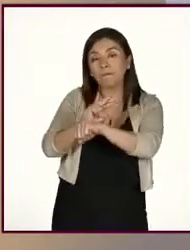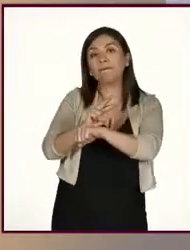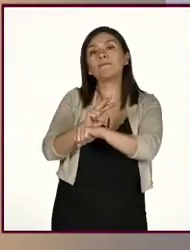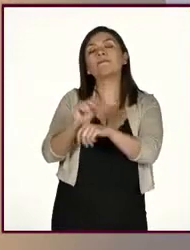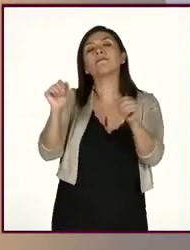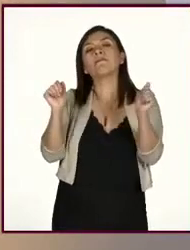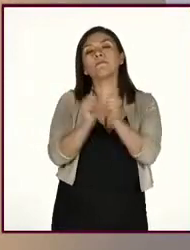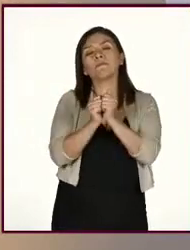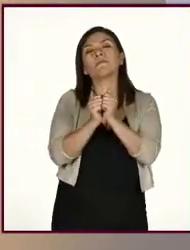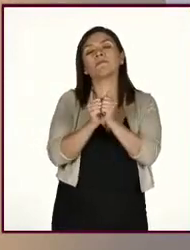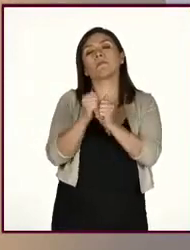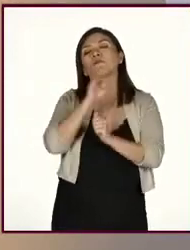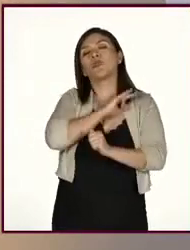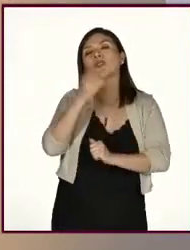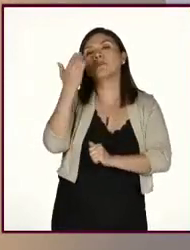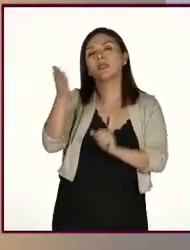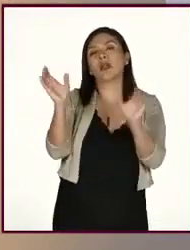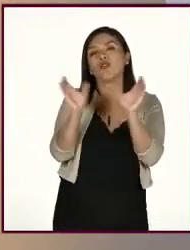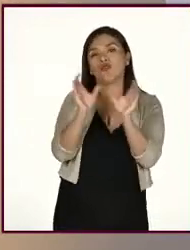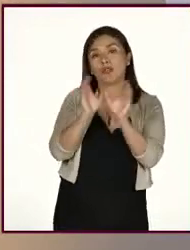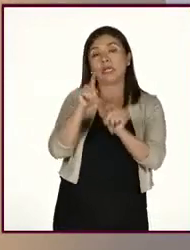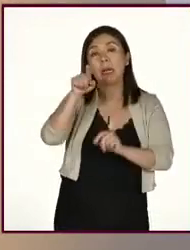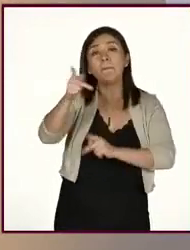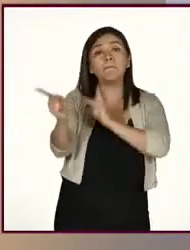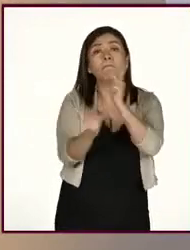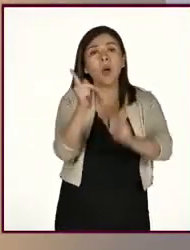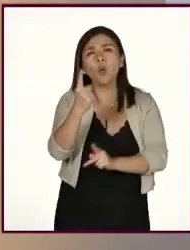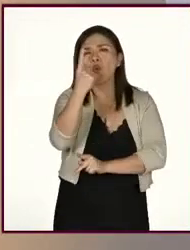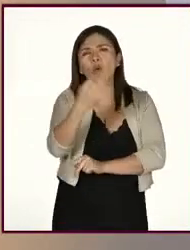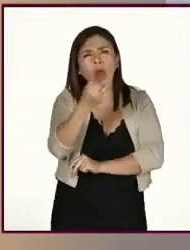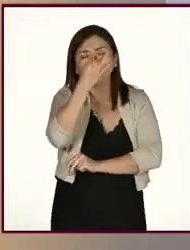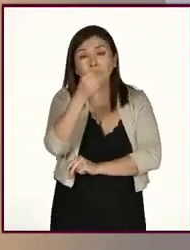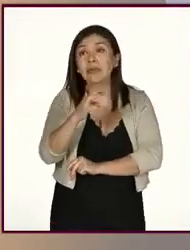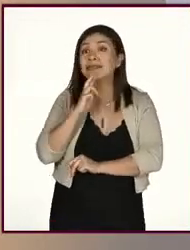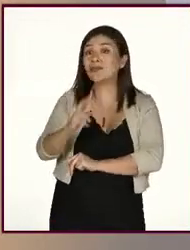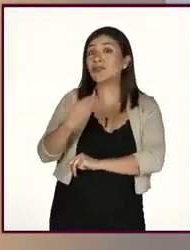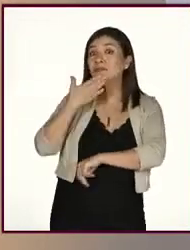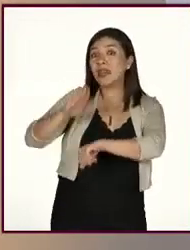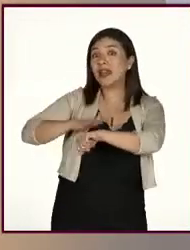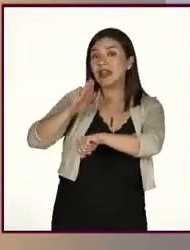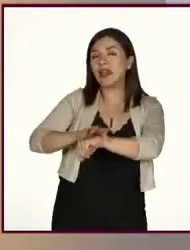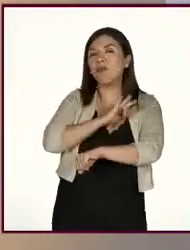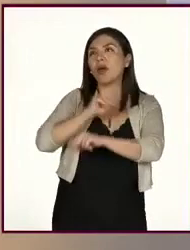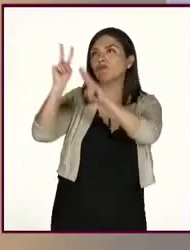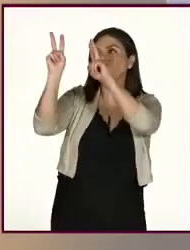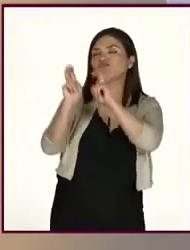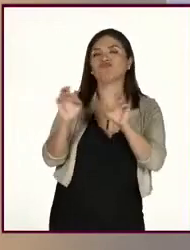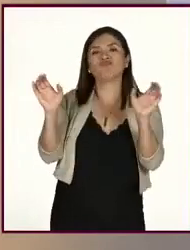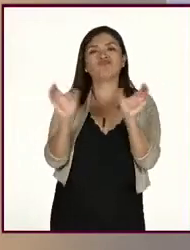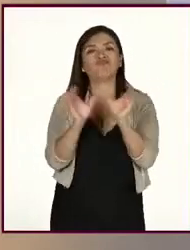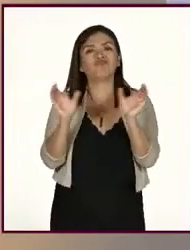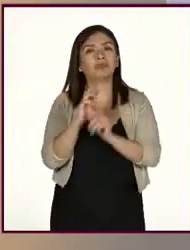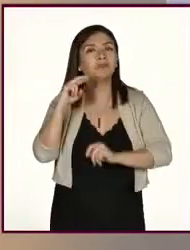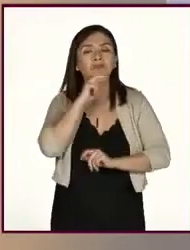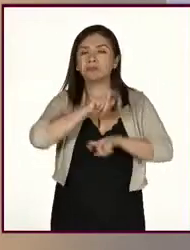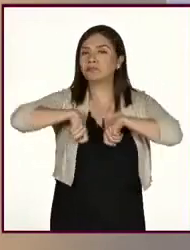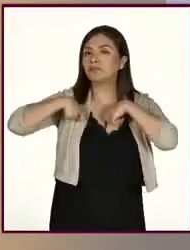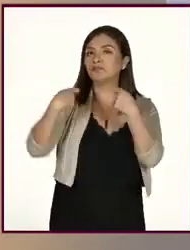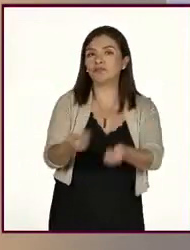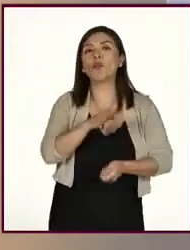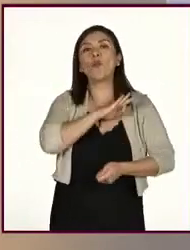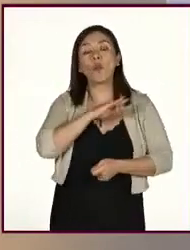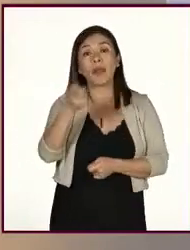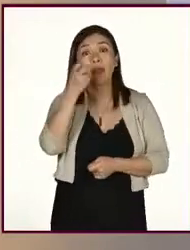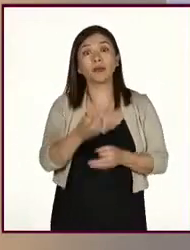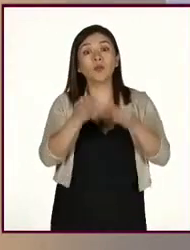solicitar su constancia. Respondan la pregunta y si la respuesta es correcta, podrán descargar la constancia inmediatamente.